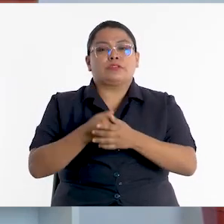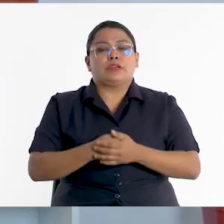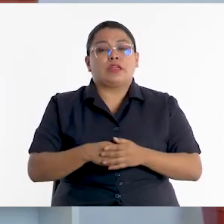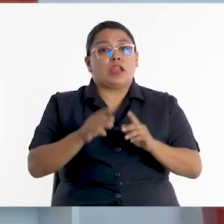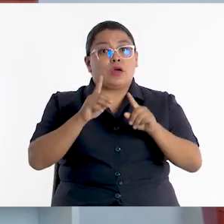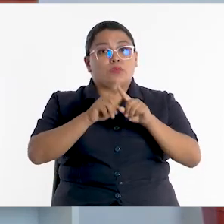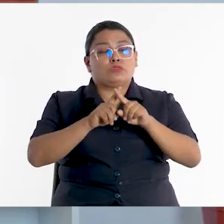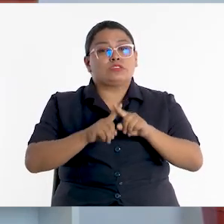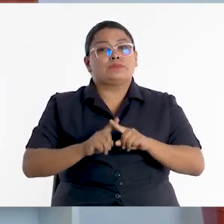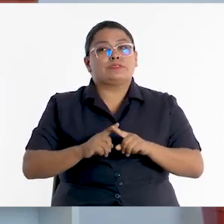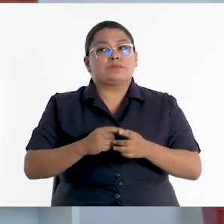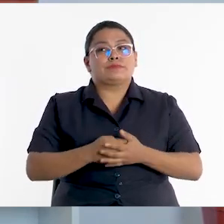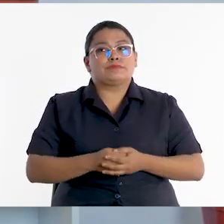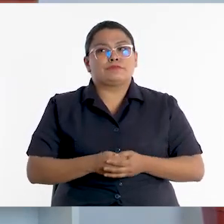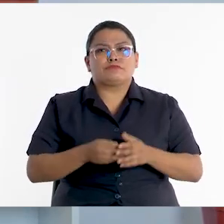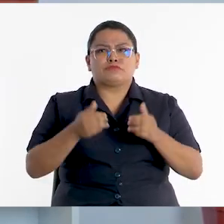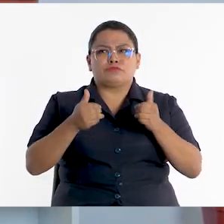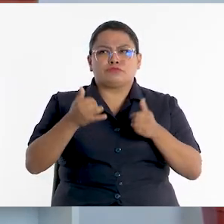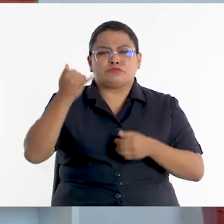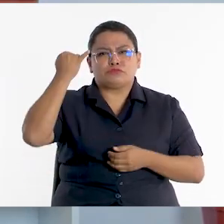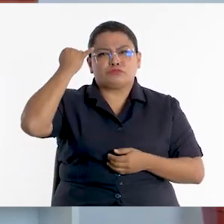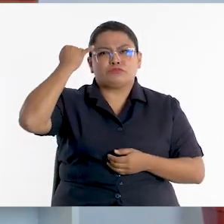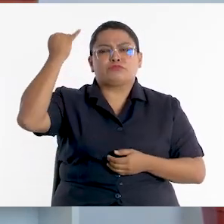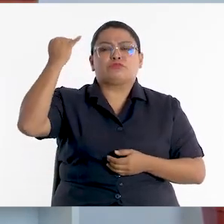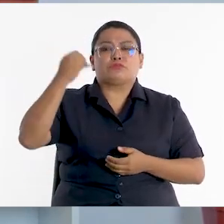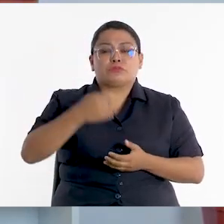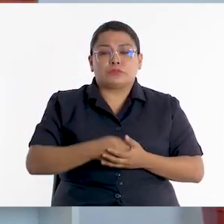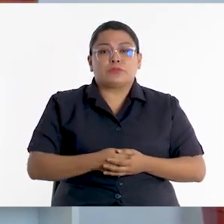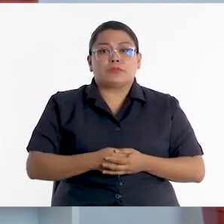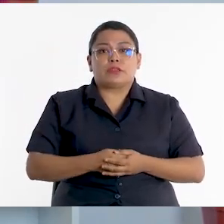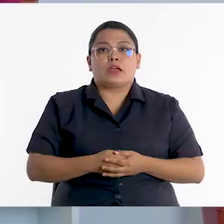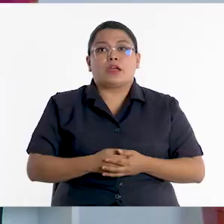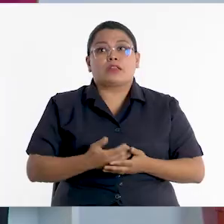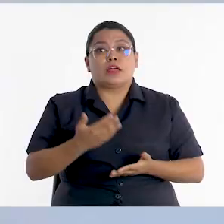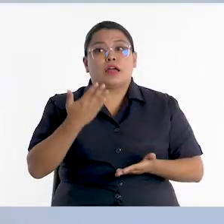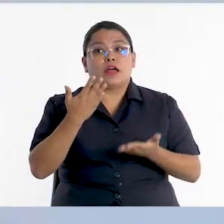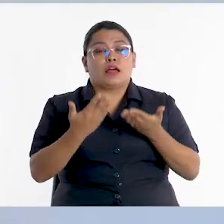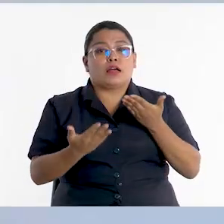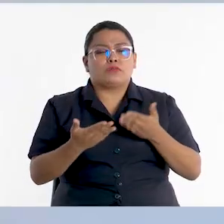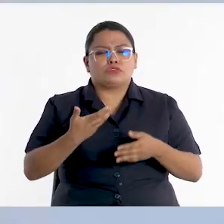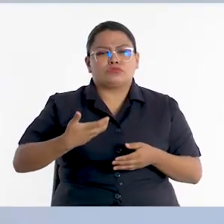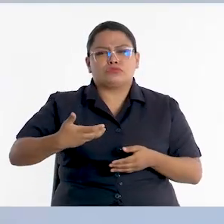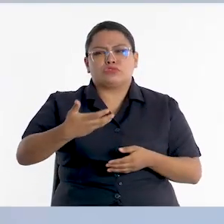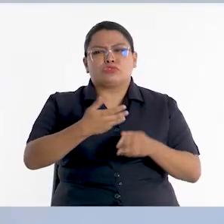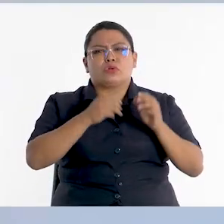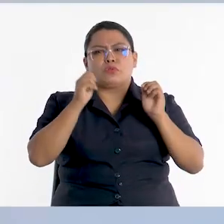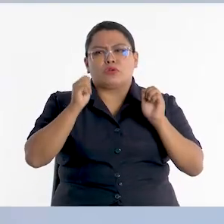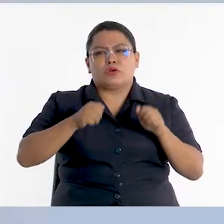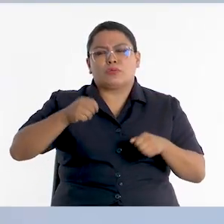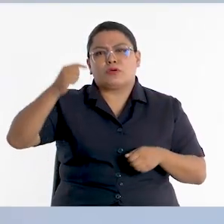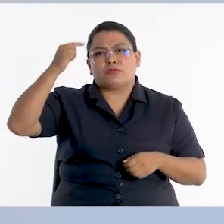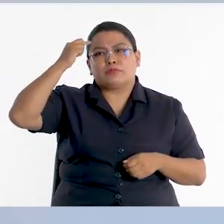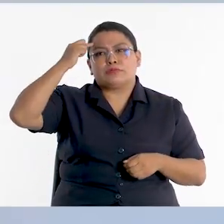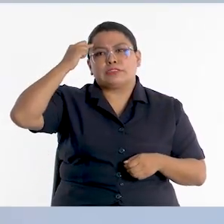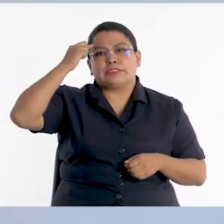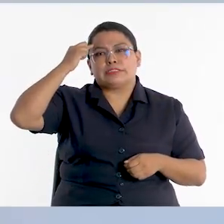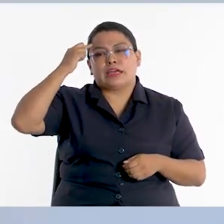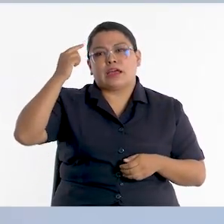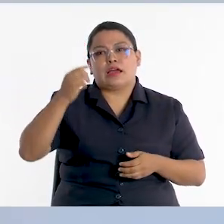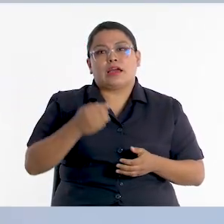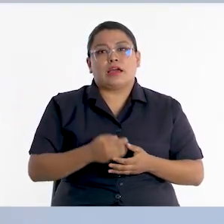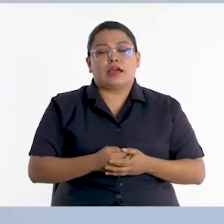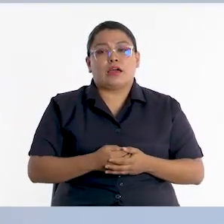tablas de multiplicar? Muy buena pregunta, Doris. Y fíjate que en algún momento nosotros podemos pensar